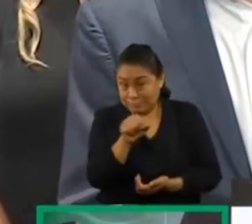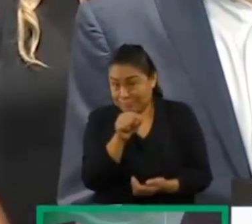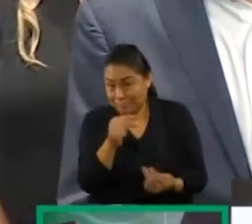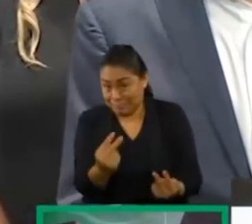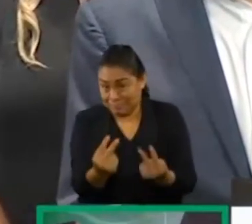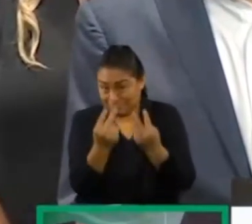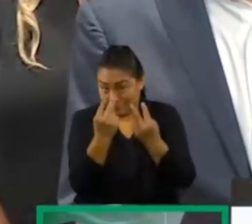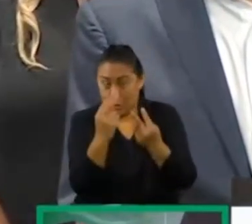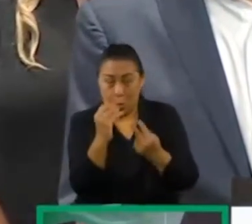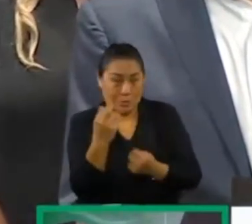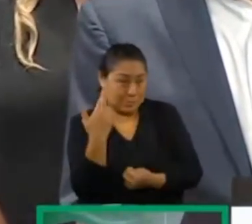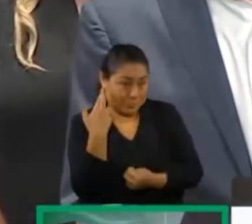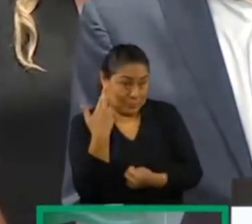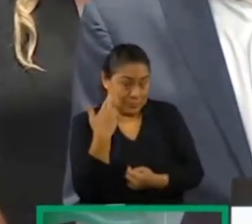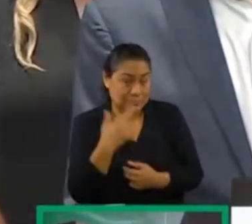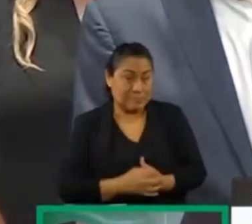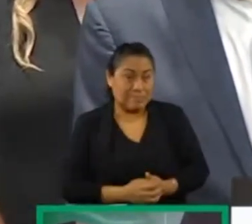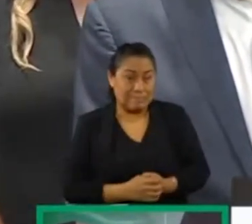escuchas,